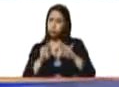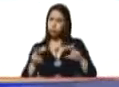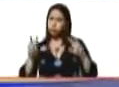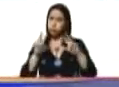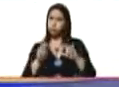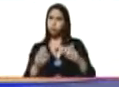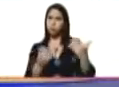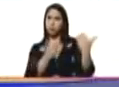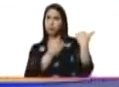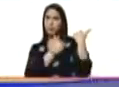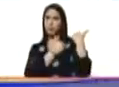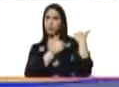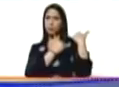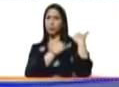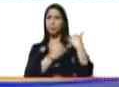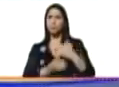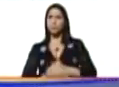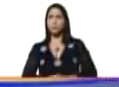responsable